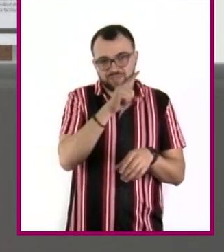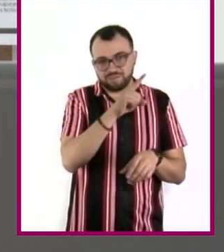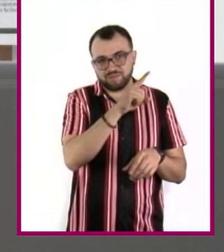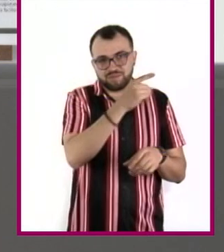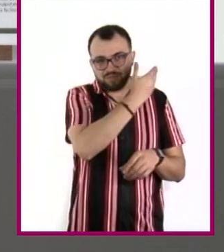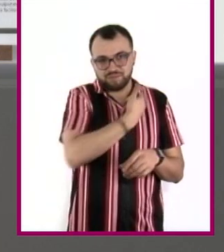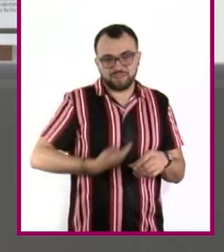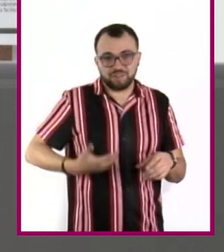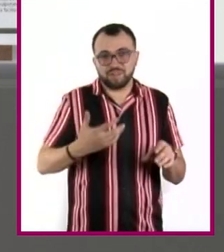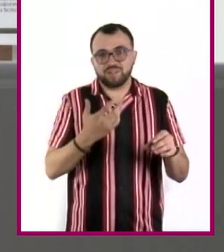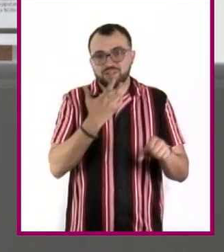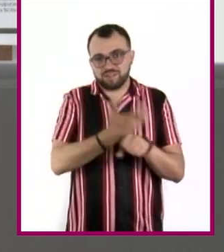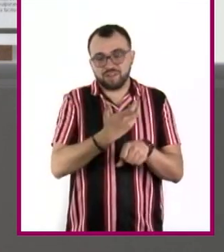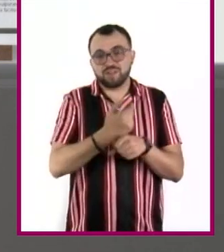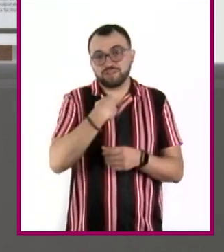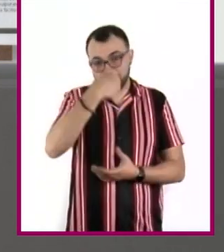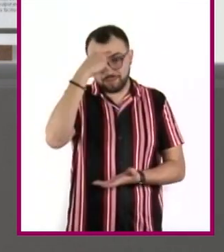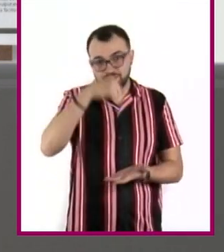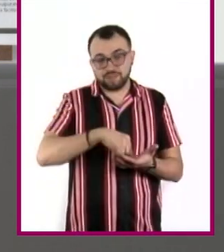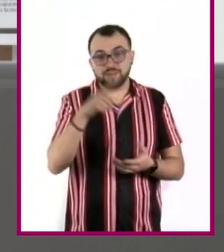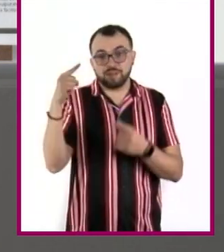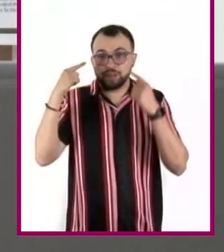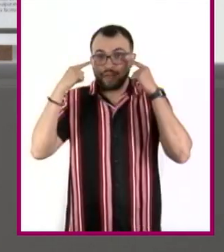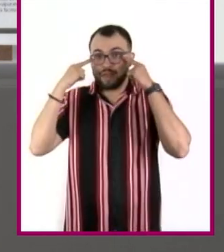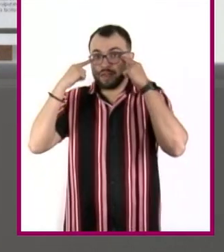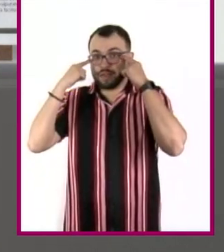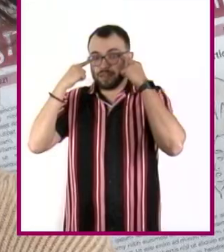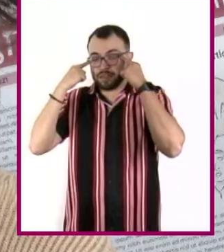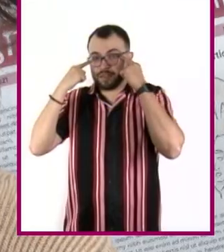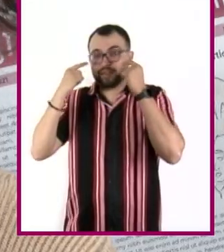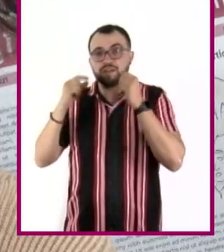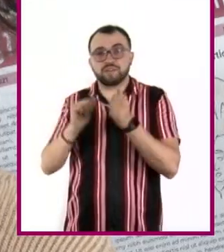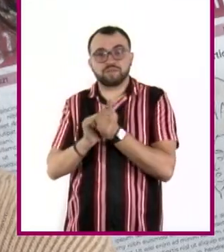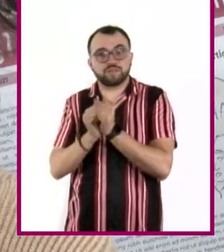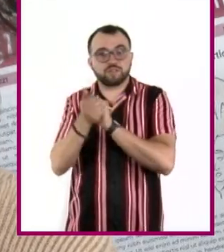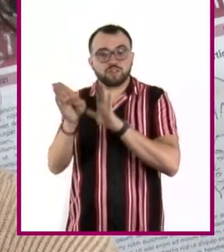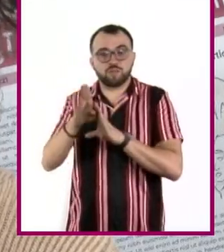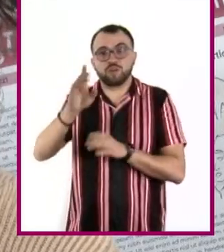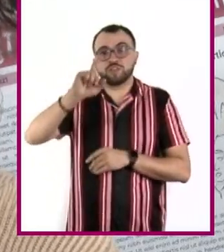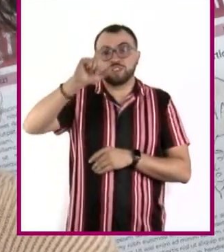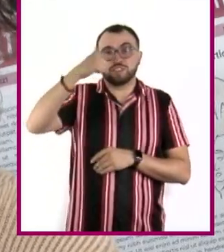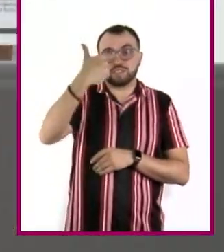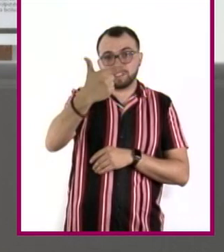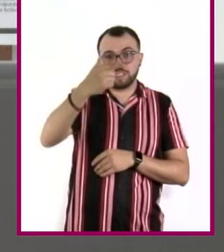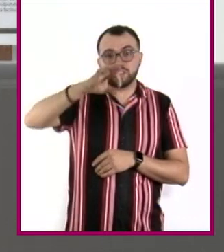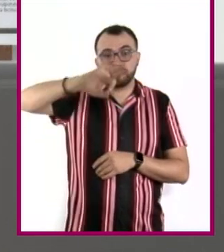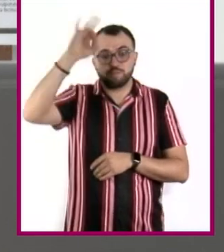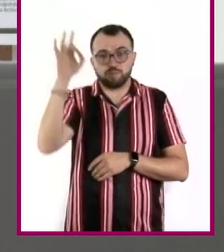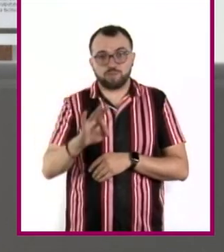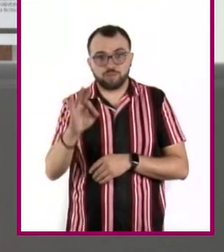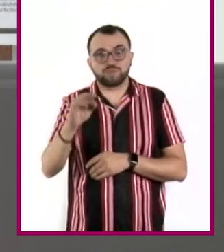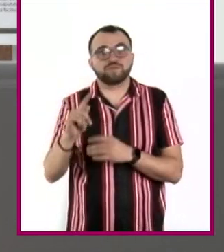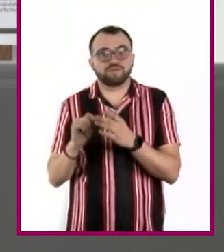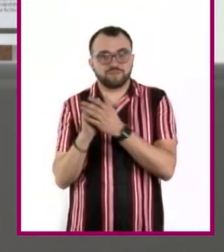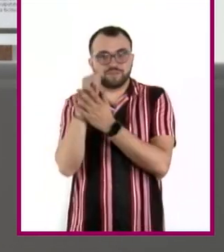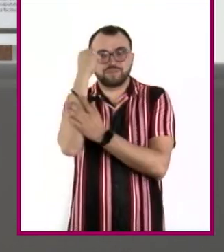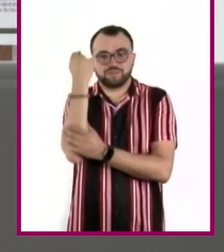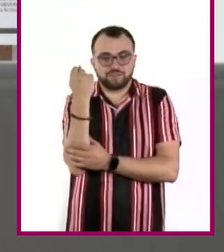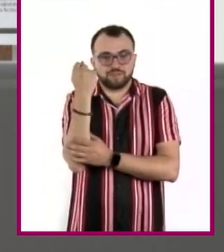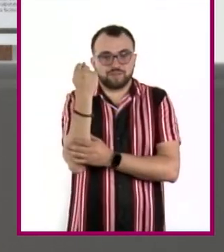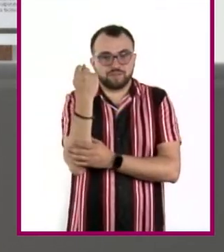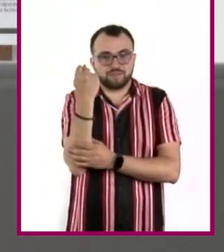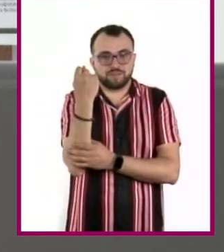Unidos, es posible advertir que China está destinando alrededor del 7% de su PIB a tecnología. Por